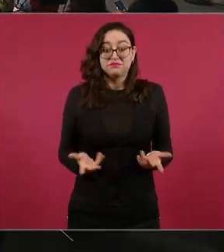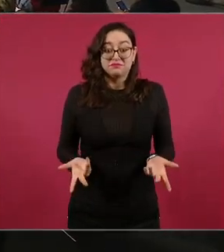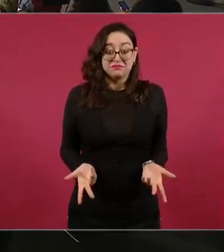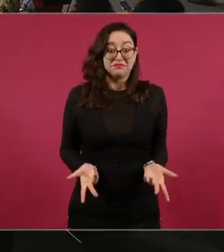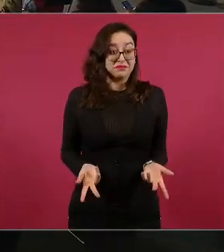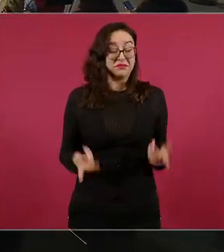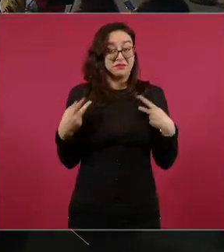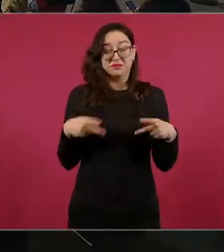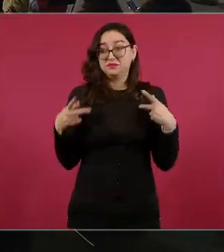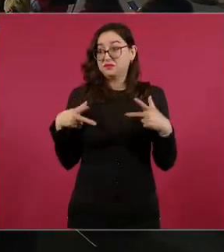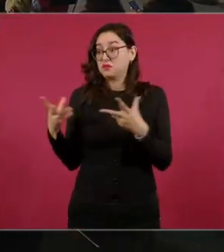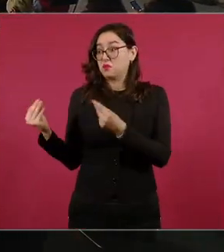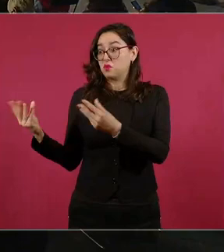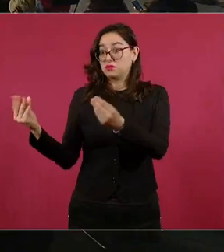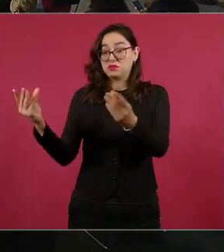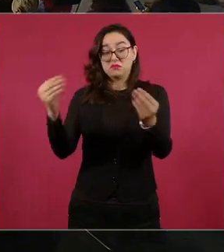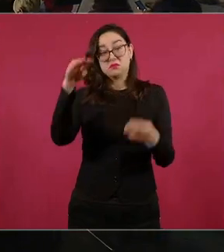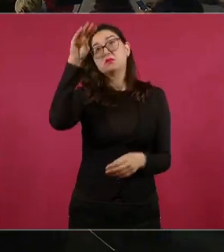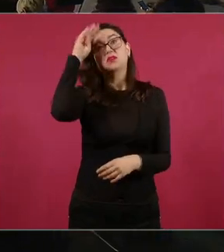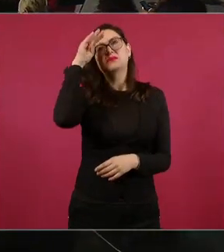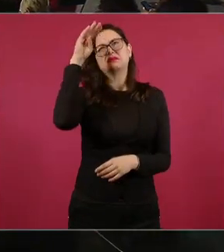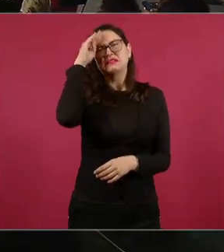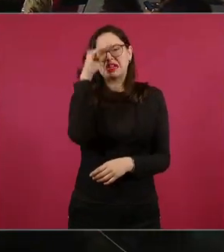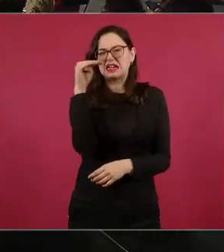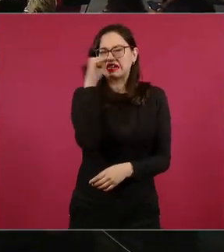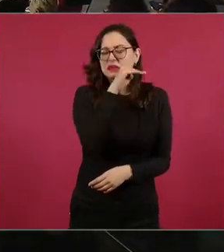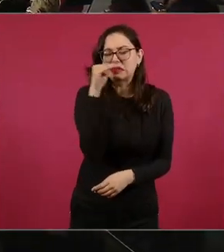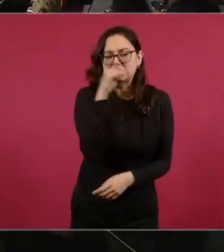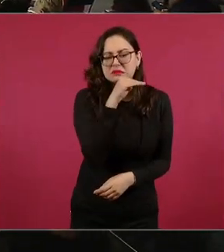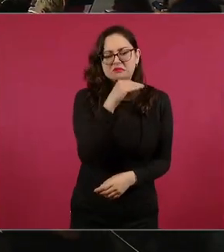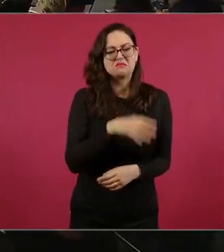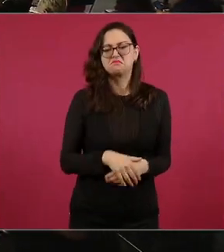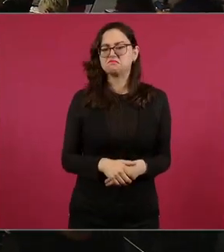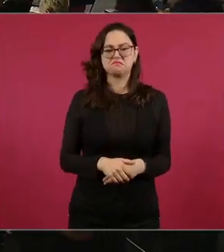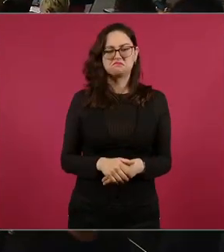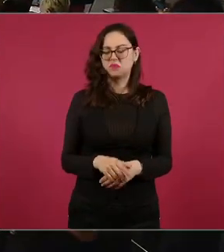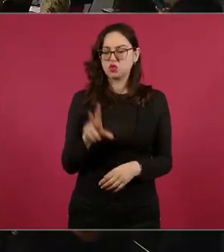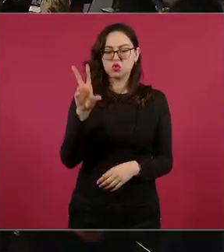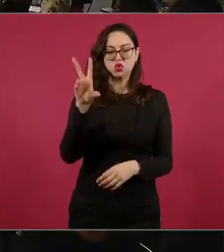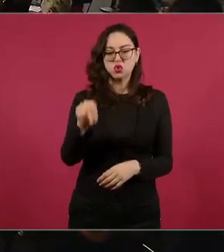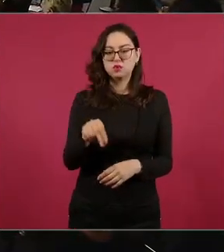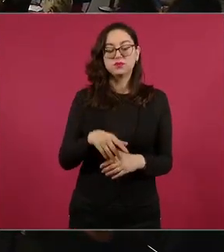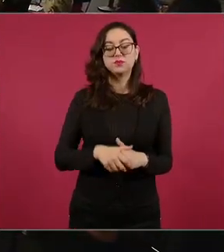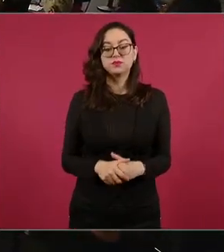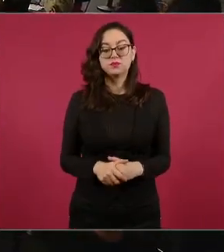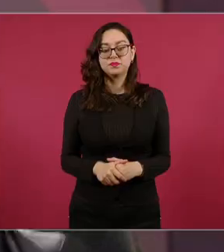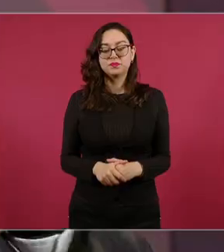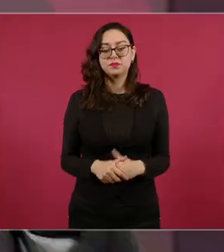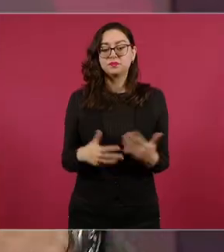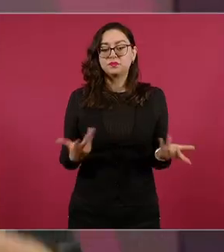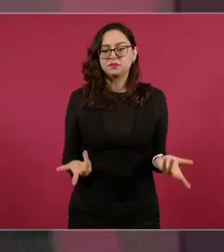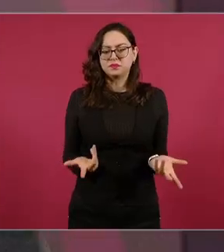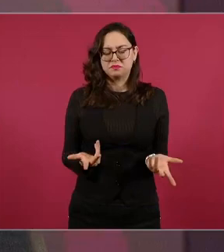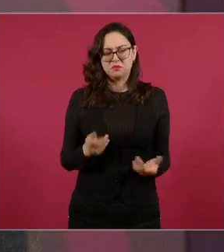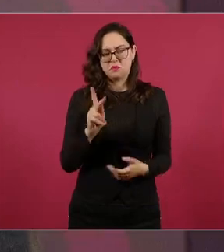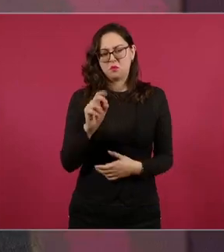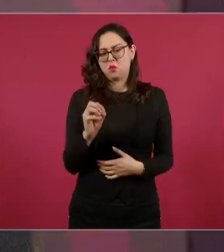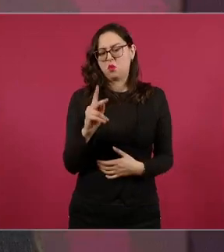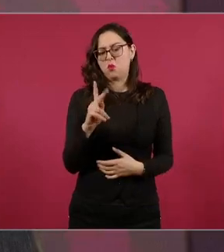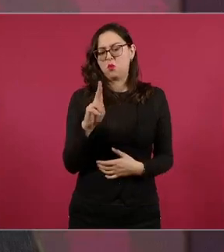con ese pensamiento conservador, porque sostienen que eso es populismo, paternalismo.